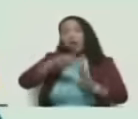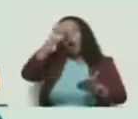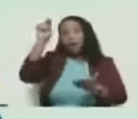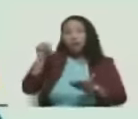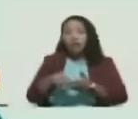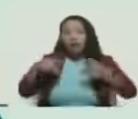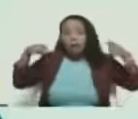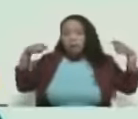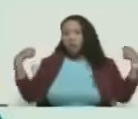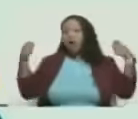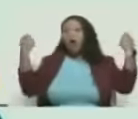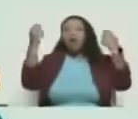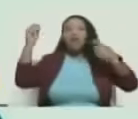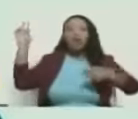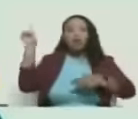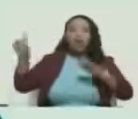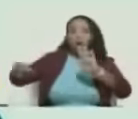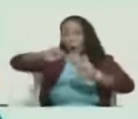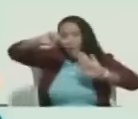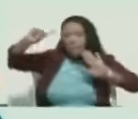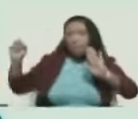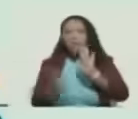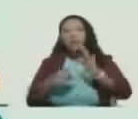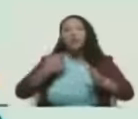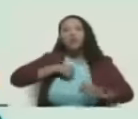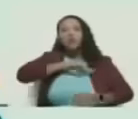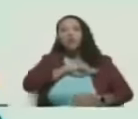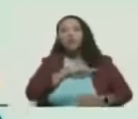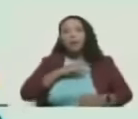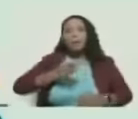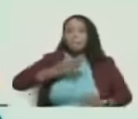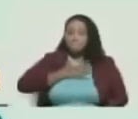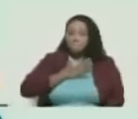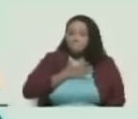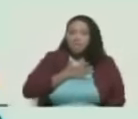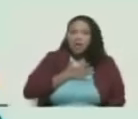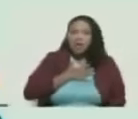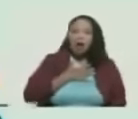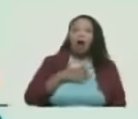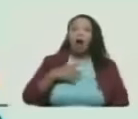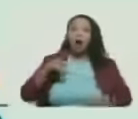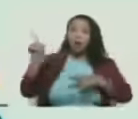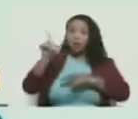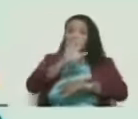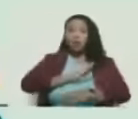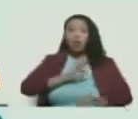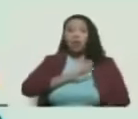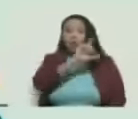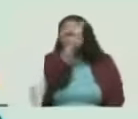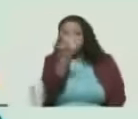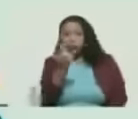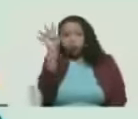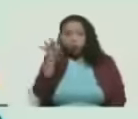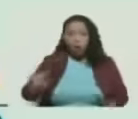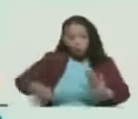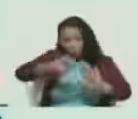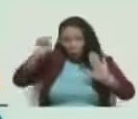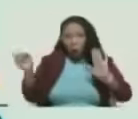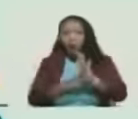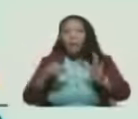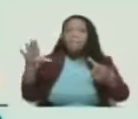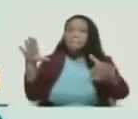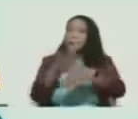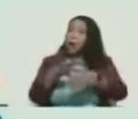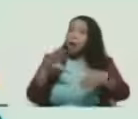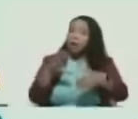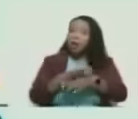campaña Venezuela Toda, Venezuela Nuestra, Venezuela Mía, Venezuela con su Esequibo, Venezuela Completa. Y el día martes